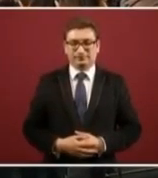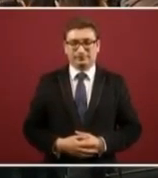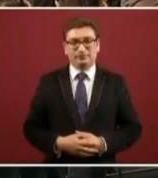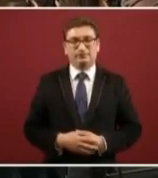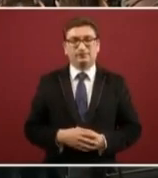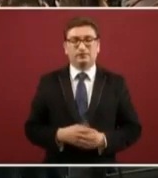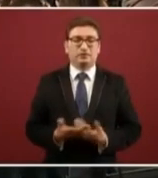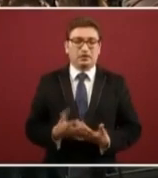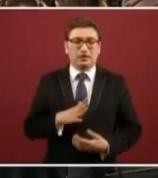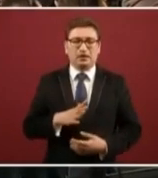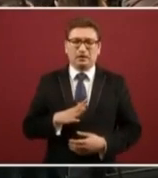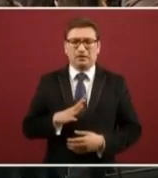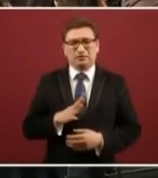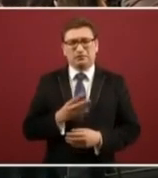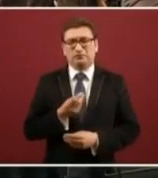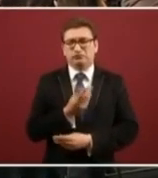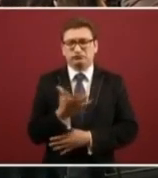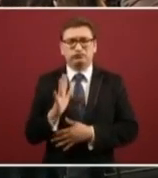natural,